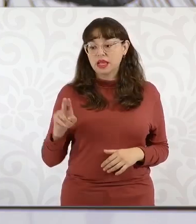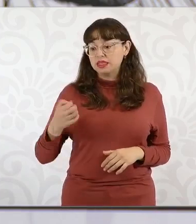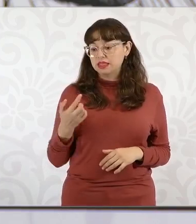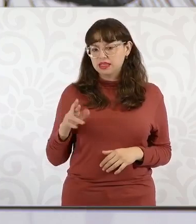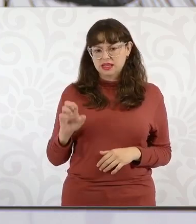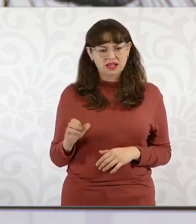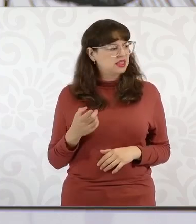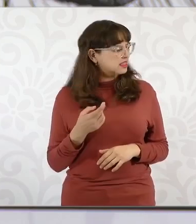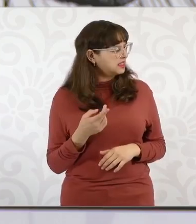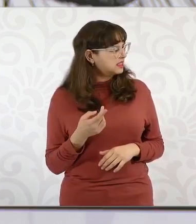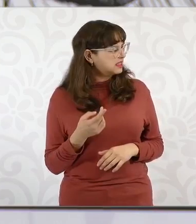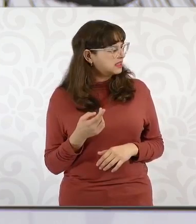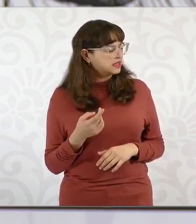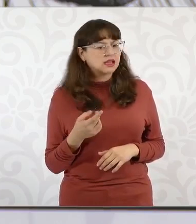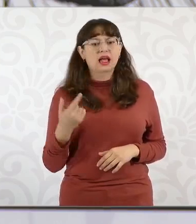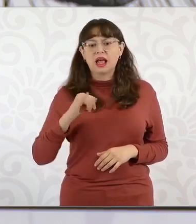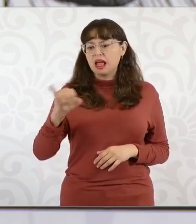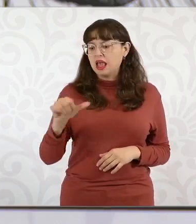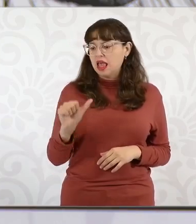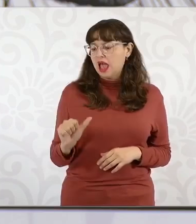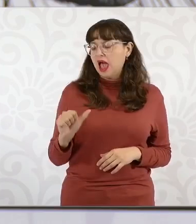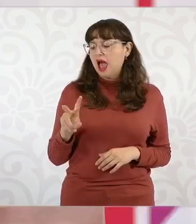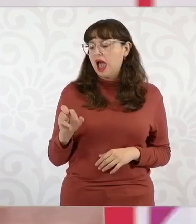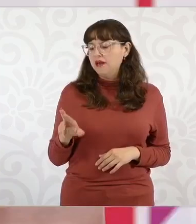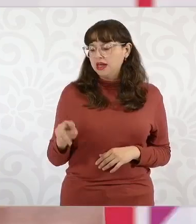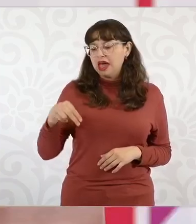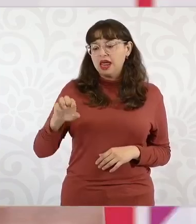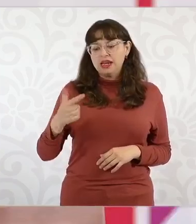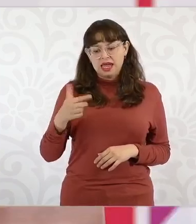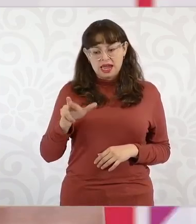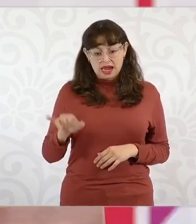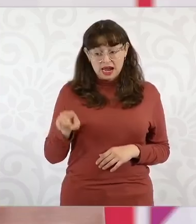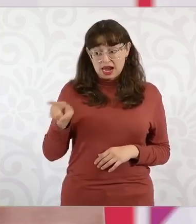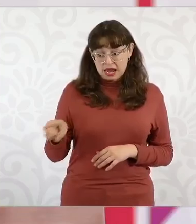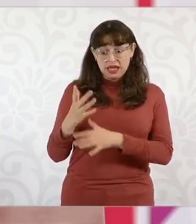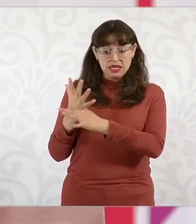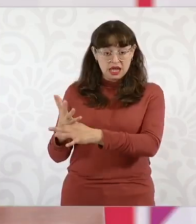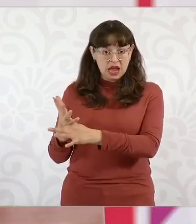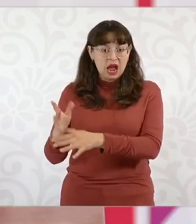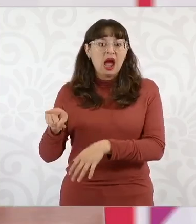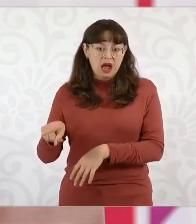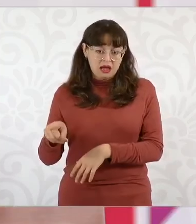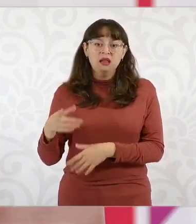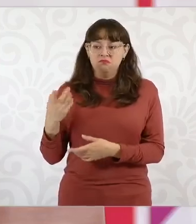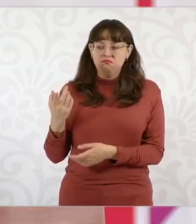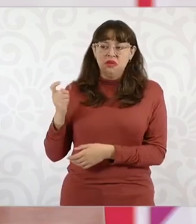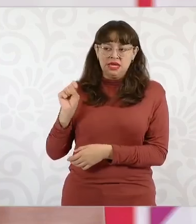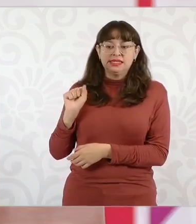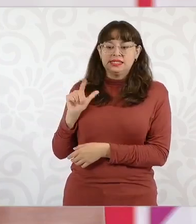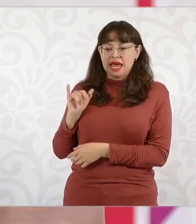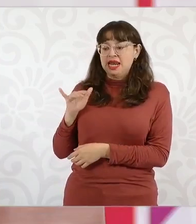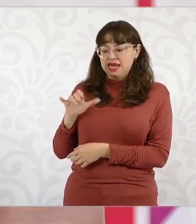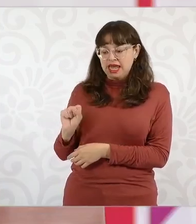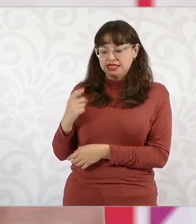Negre, Jorge, ¿cómo se llama? Javier Negre, publicó que a él lo había contratado Salinas Pliego. Eso lo publicó en sus